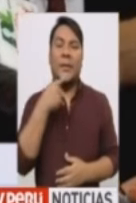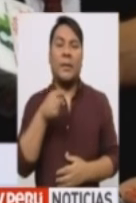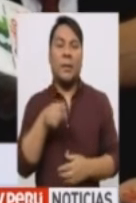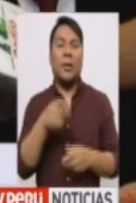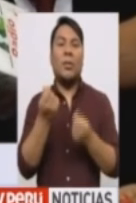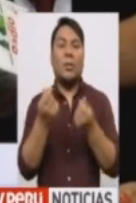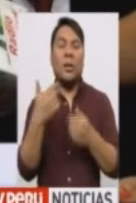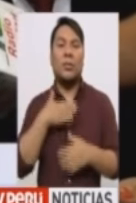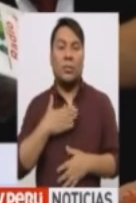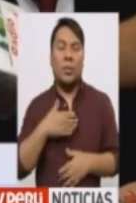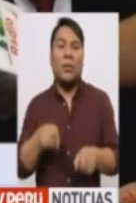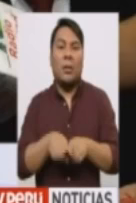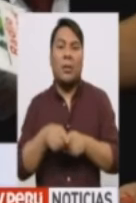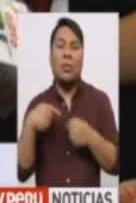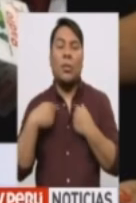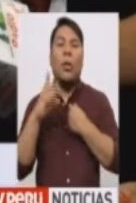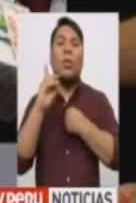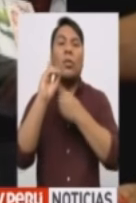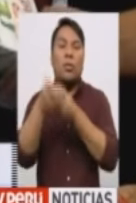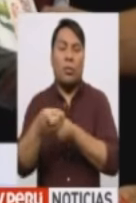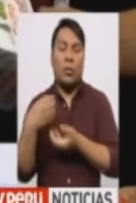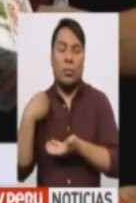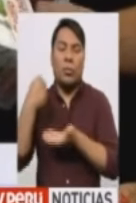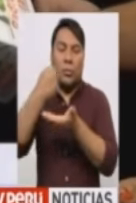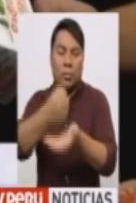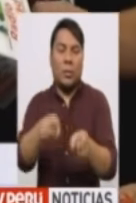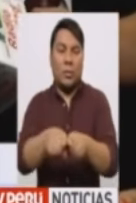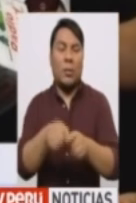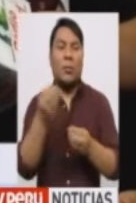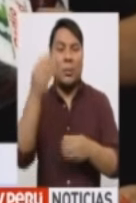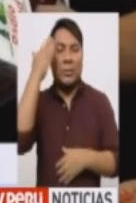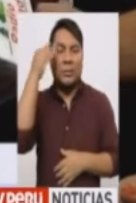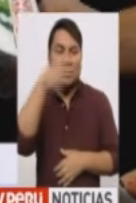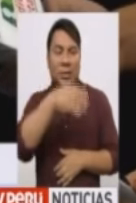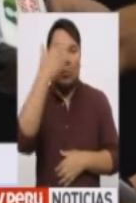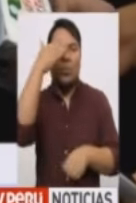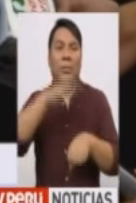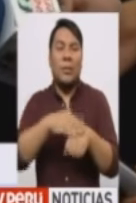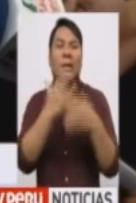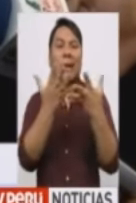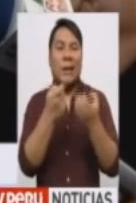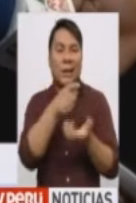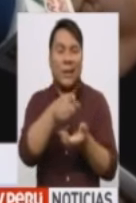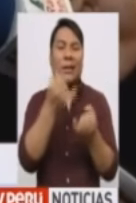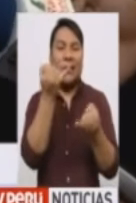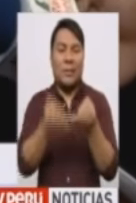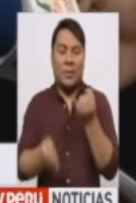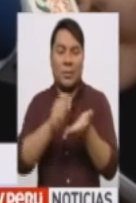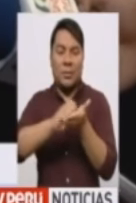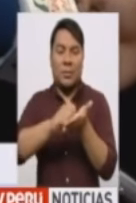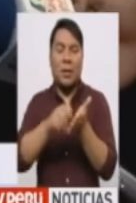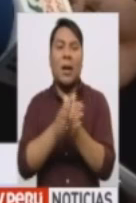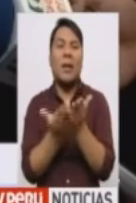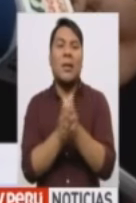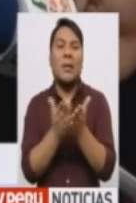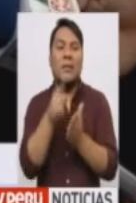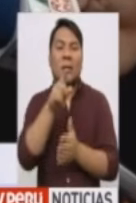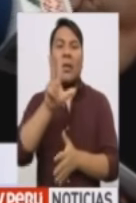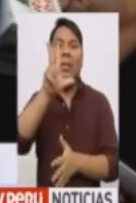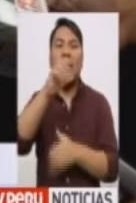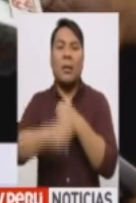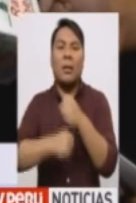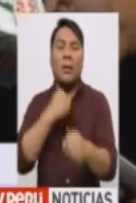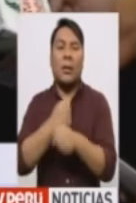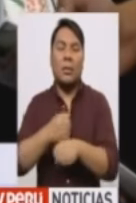la venta soy yo, y lo he guardado especialmente porque yo sabía que el señor Montesinos Torres quería terminar de escribir este libro. Se ha demorado 3 años